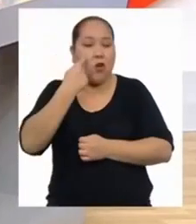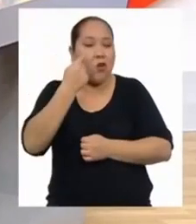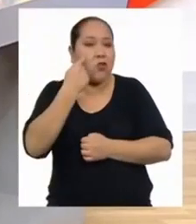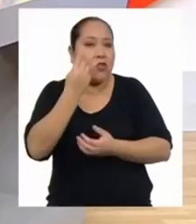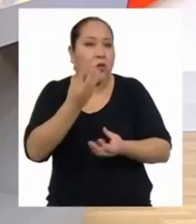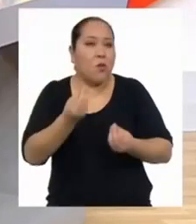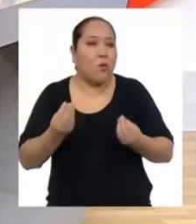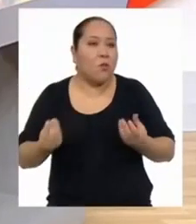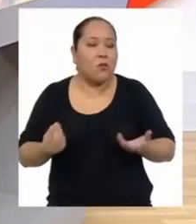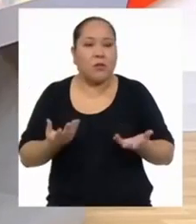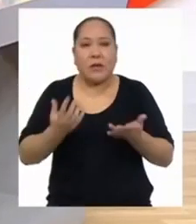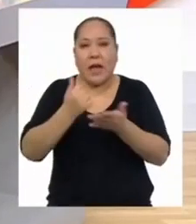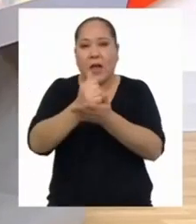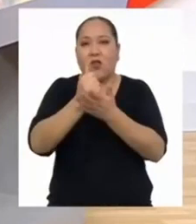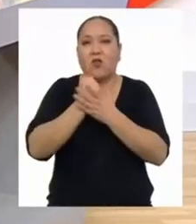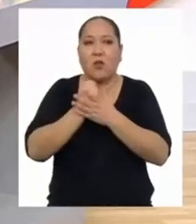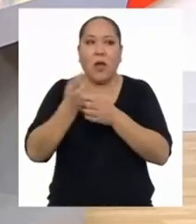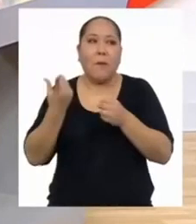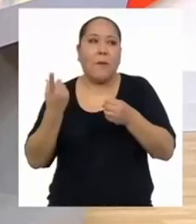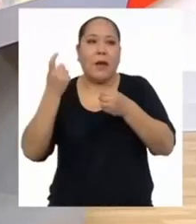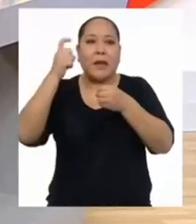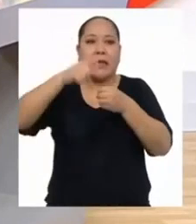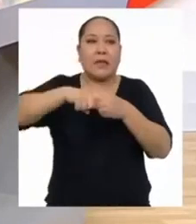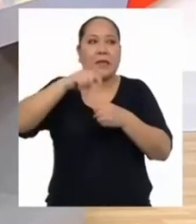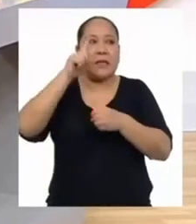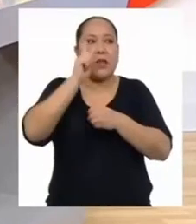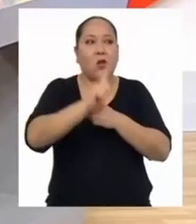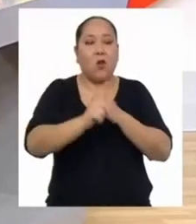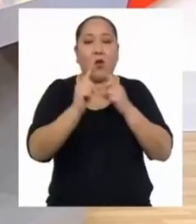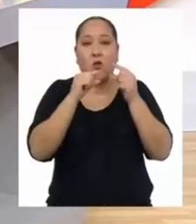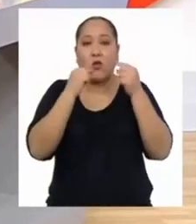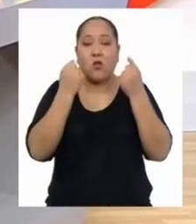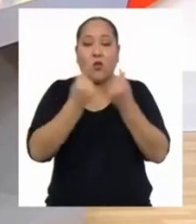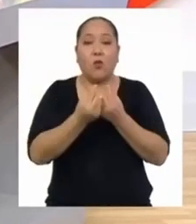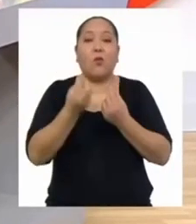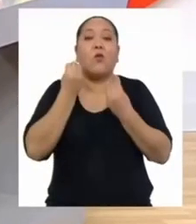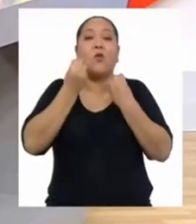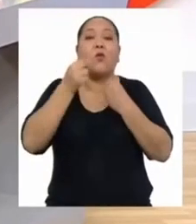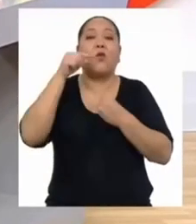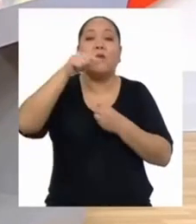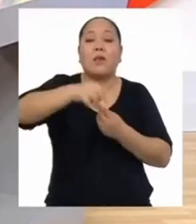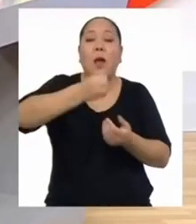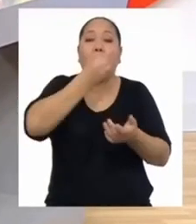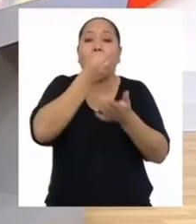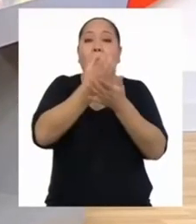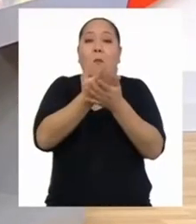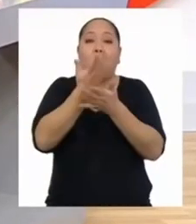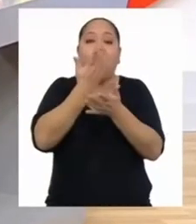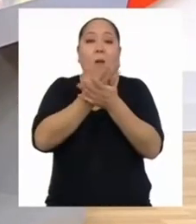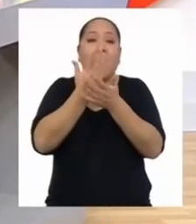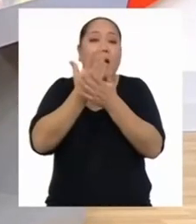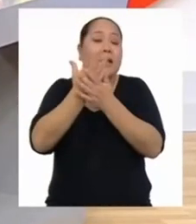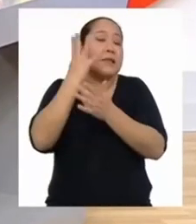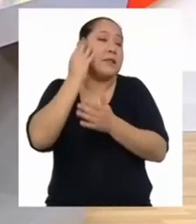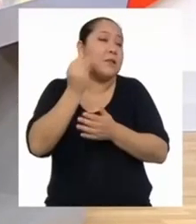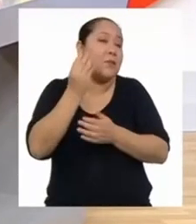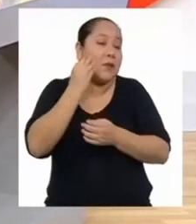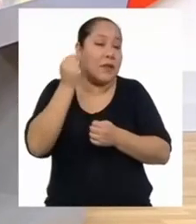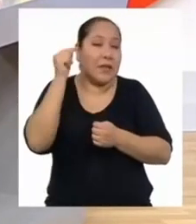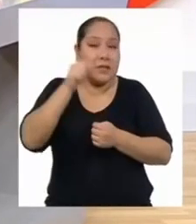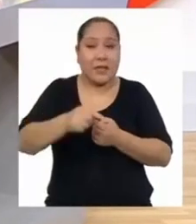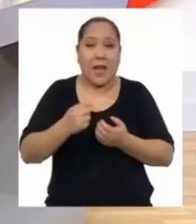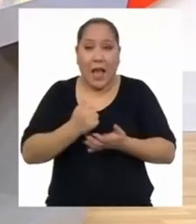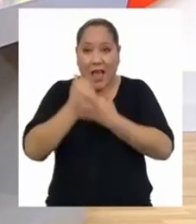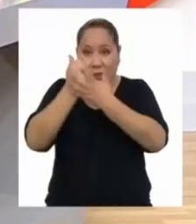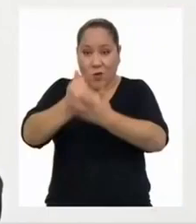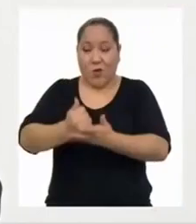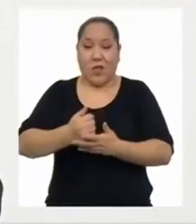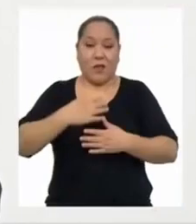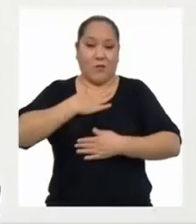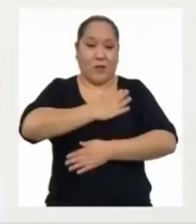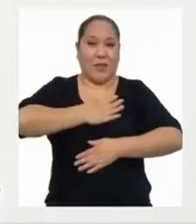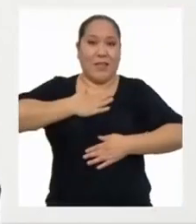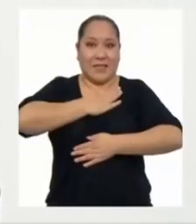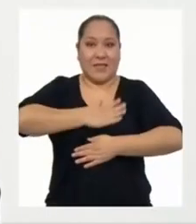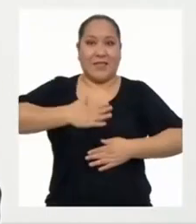ser parte de un grupo y cómo estas buenas experiencias pueden fortalecer nuestro bienestar emocional, nuestra